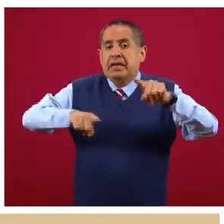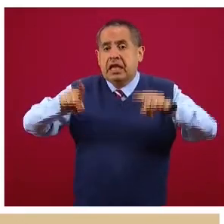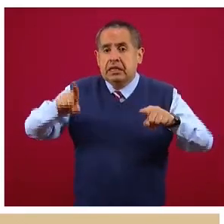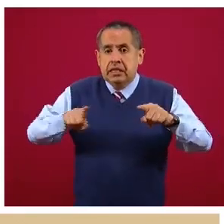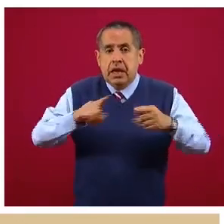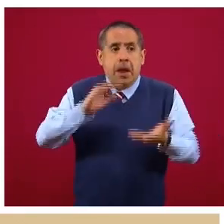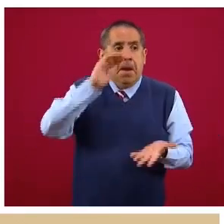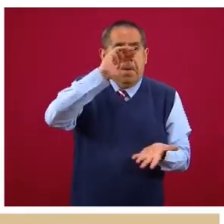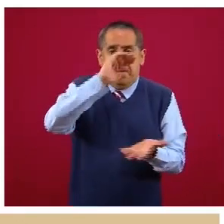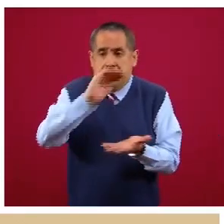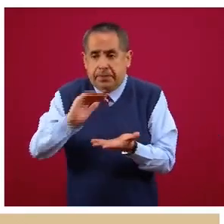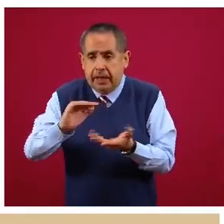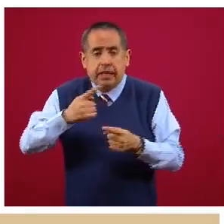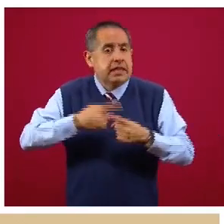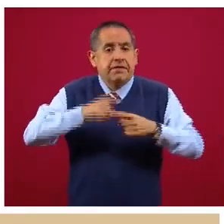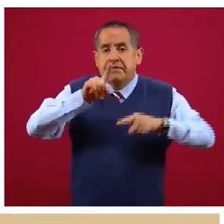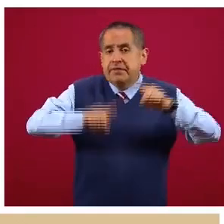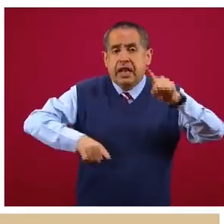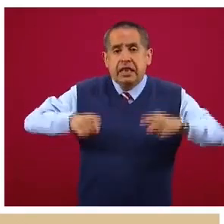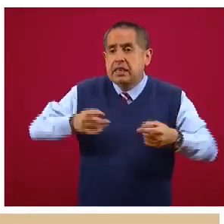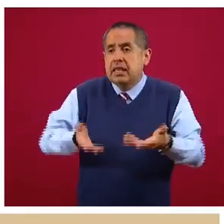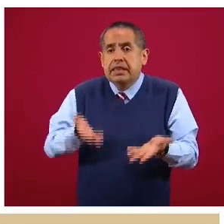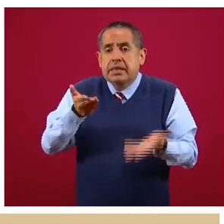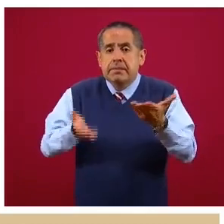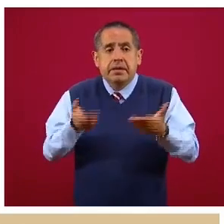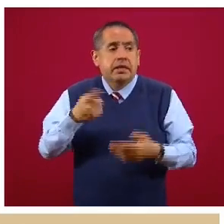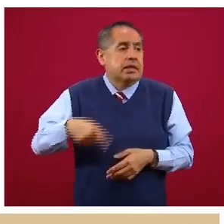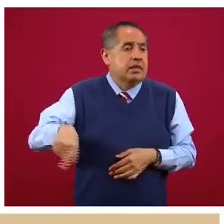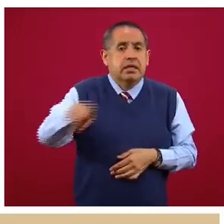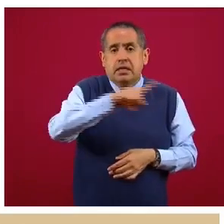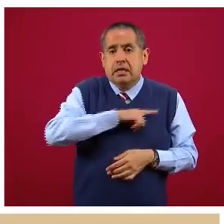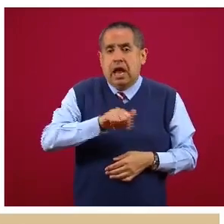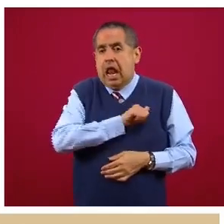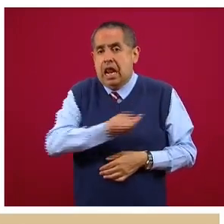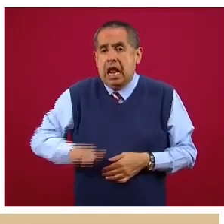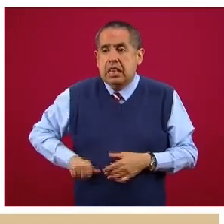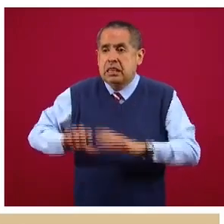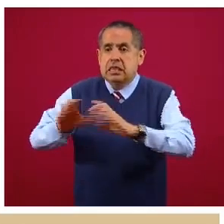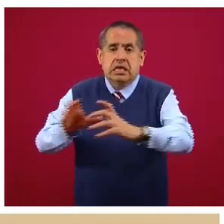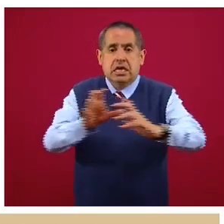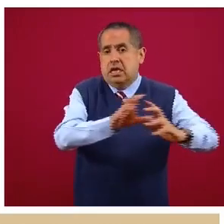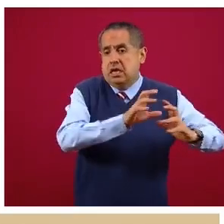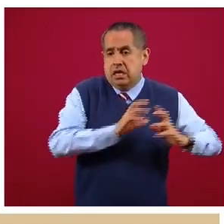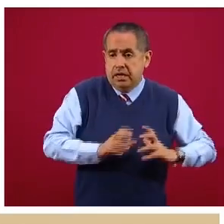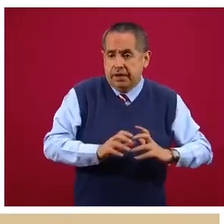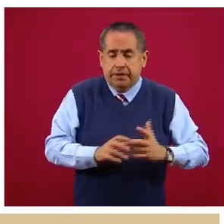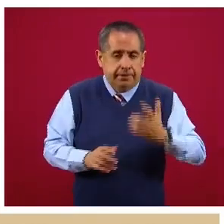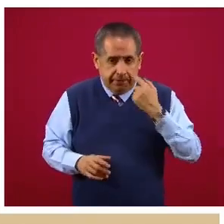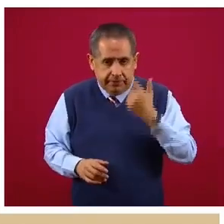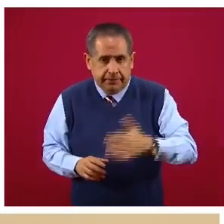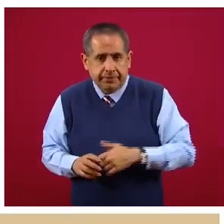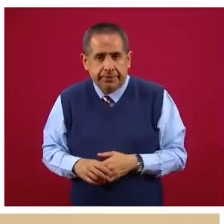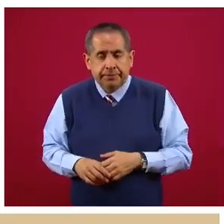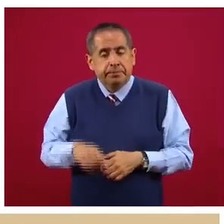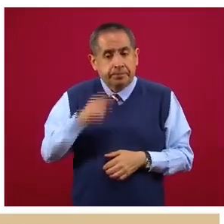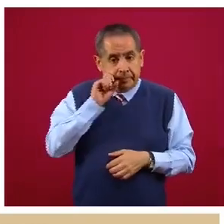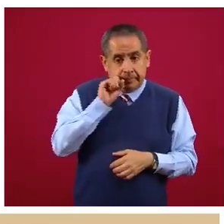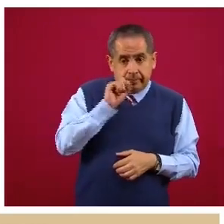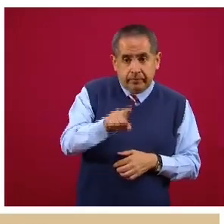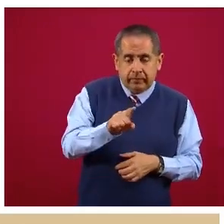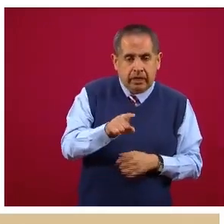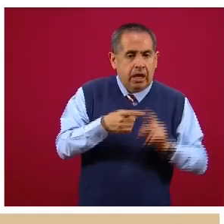curvas epidémicas de acuerdo al número de casos diarios que se presentan. Aquí lo que tenemos es también una curva epidémica